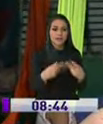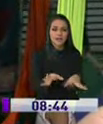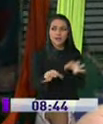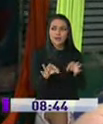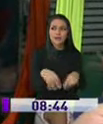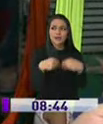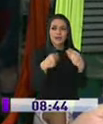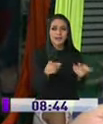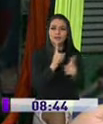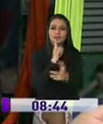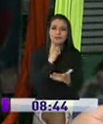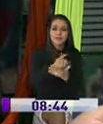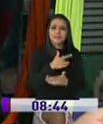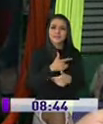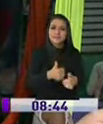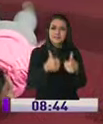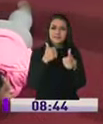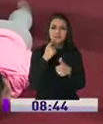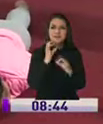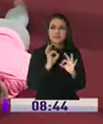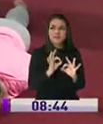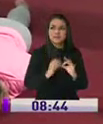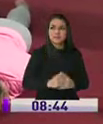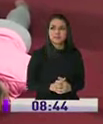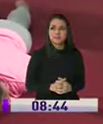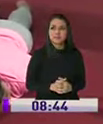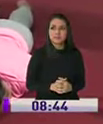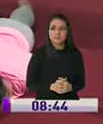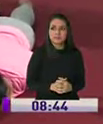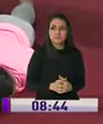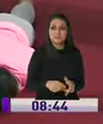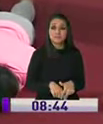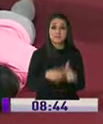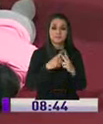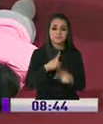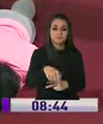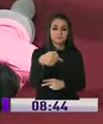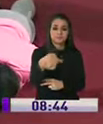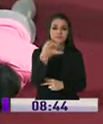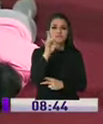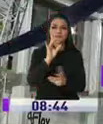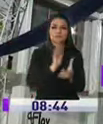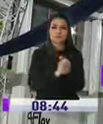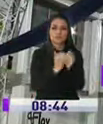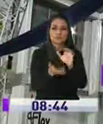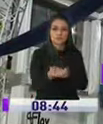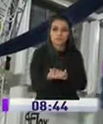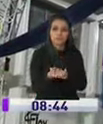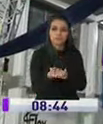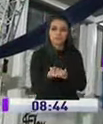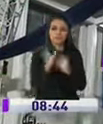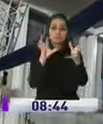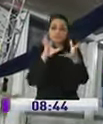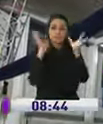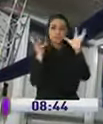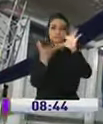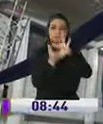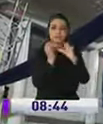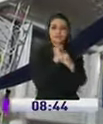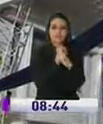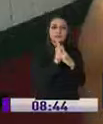verdadero sentido que es la dulzura. La puesta en escena se realizará el próximo 18 de noviembre en el Planetario del Instituto Geográfico